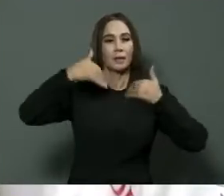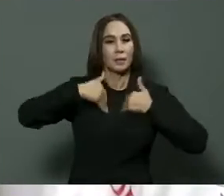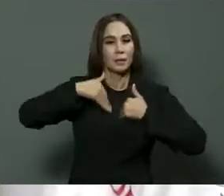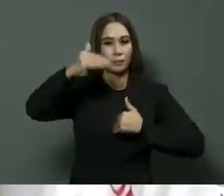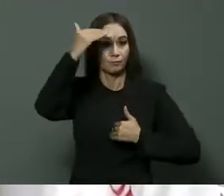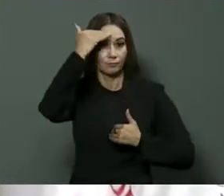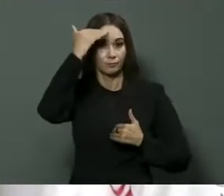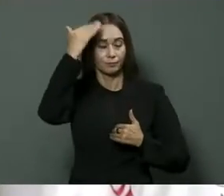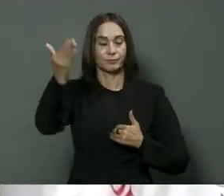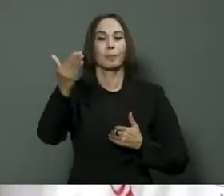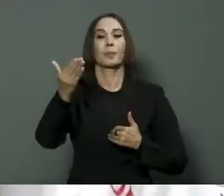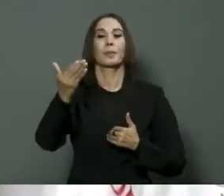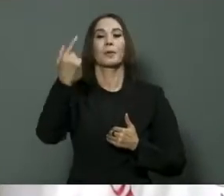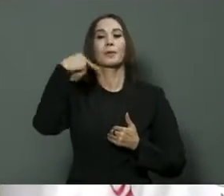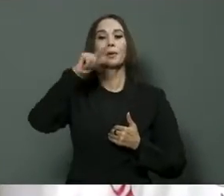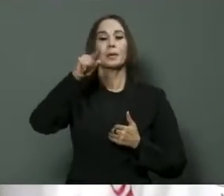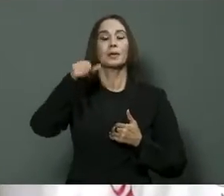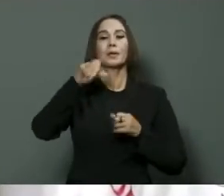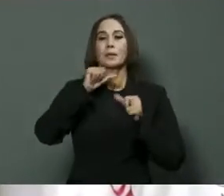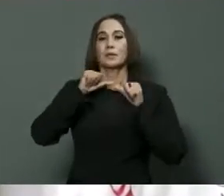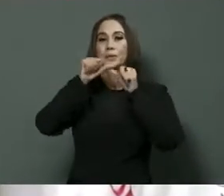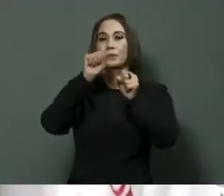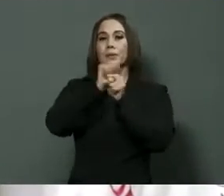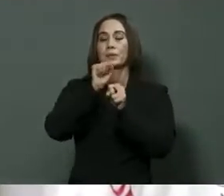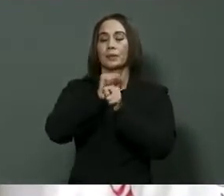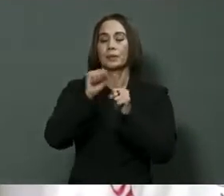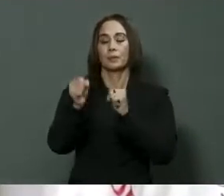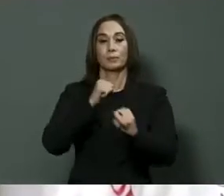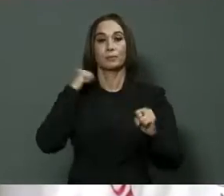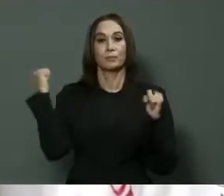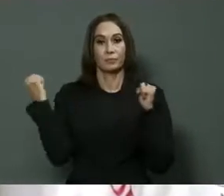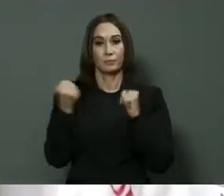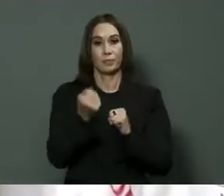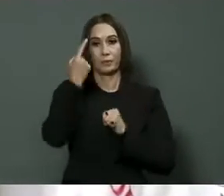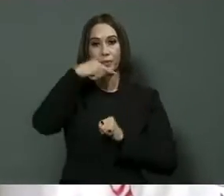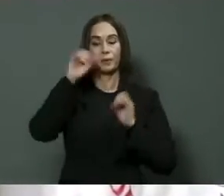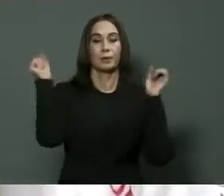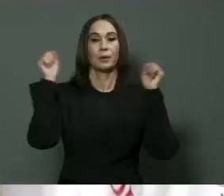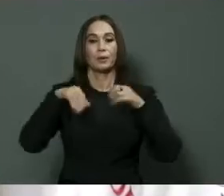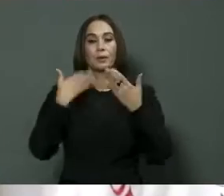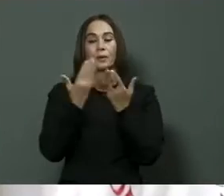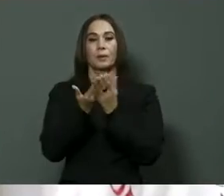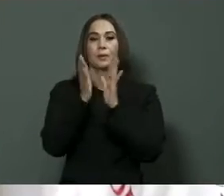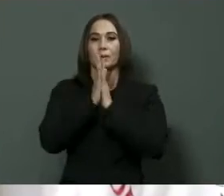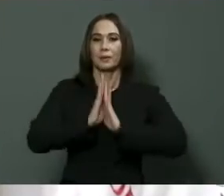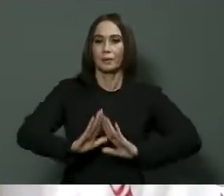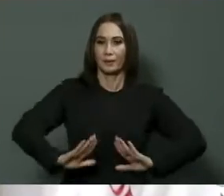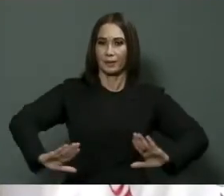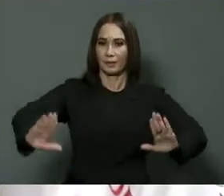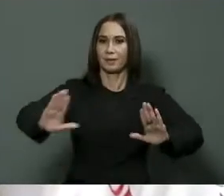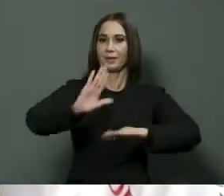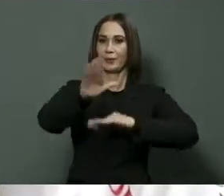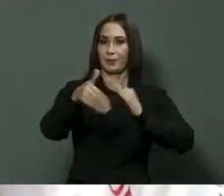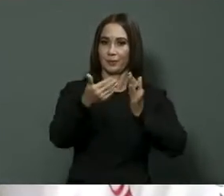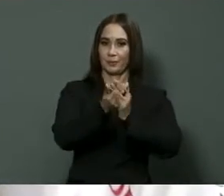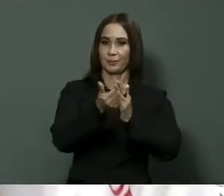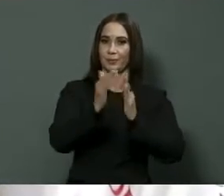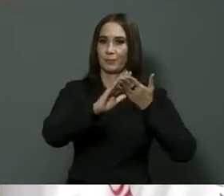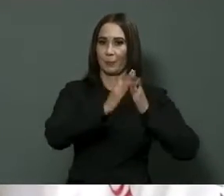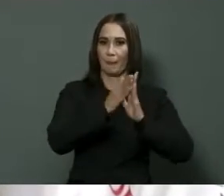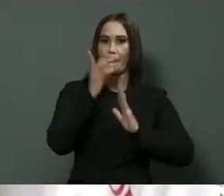muy pendiente y por el cual trabaja arduamente para así llevar tranquilidad a la población